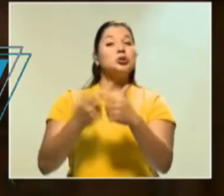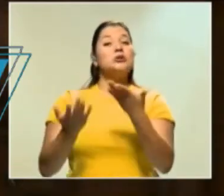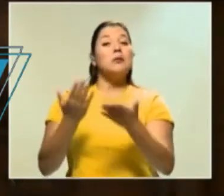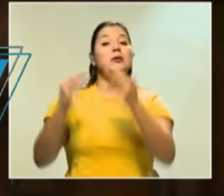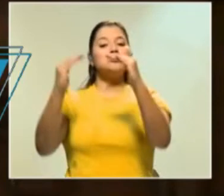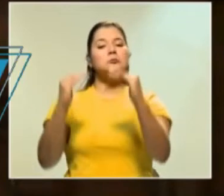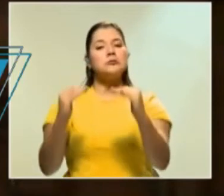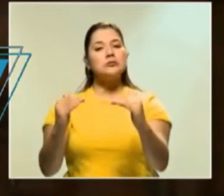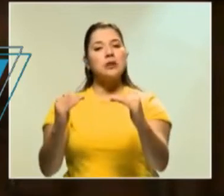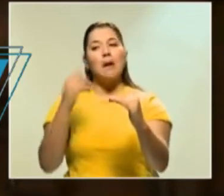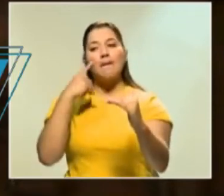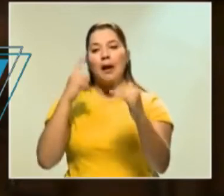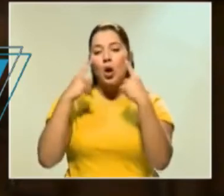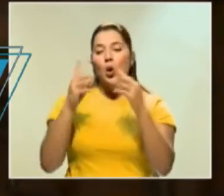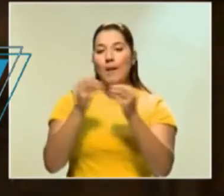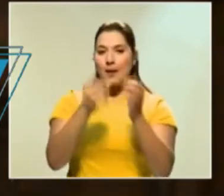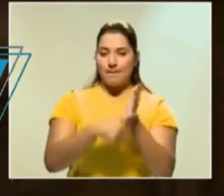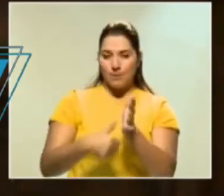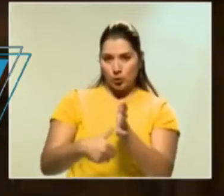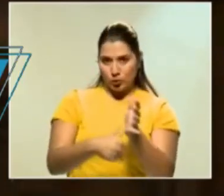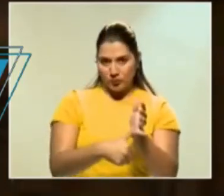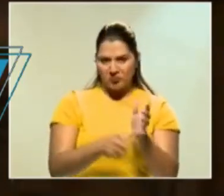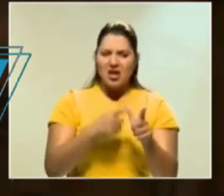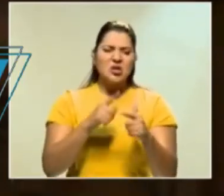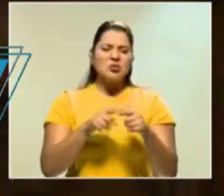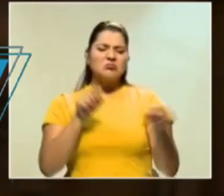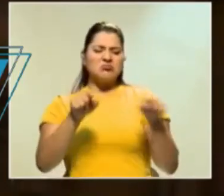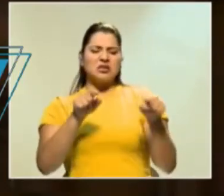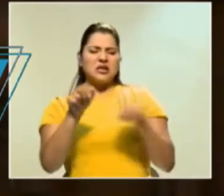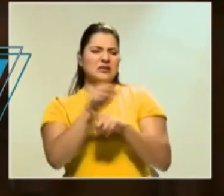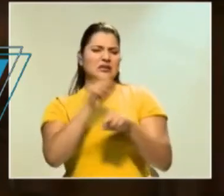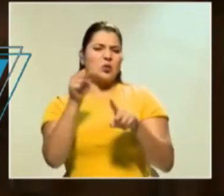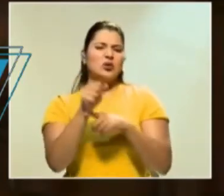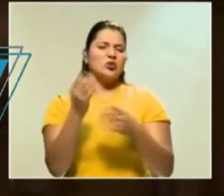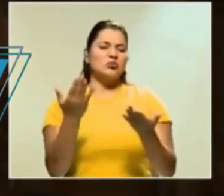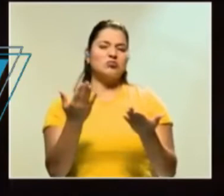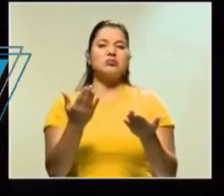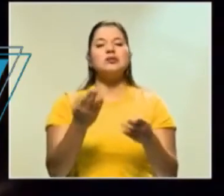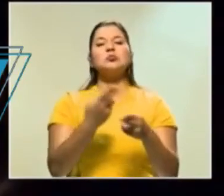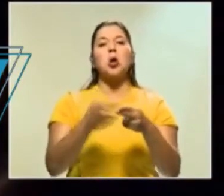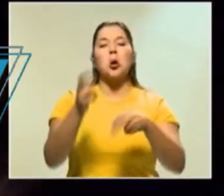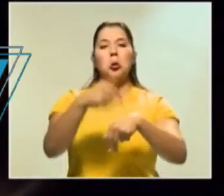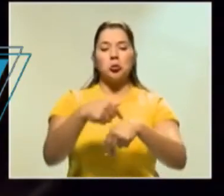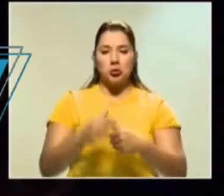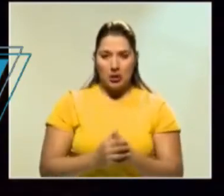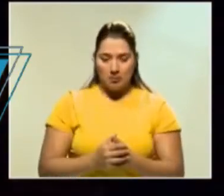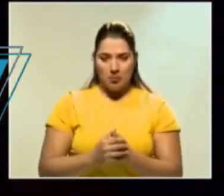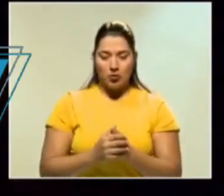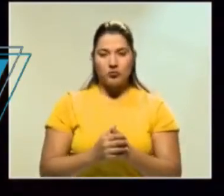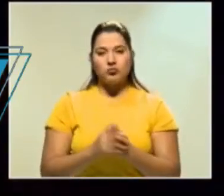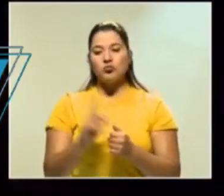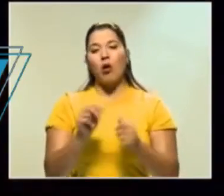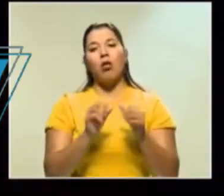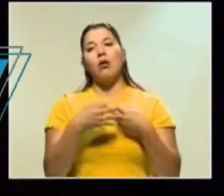son muy provisionales, y a medida que estas condiciones se vayan diluyendo y vayan evolucionando y